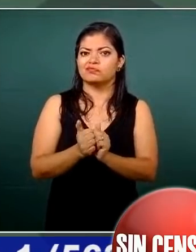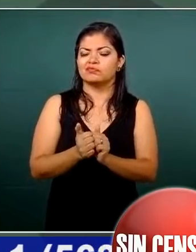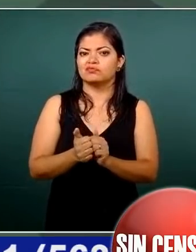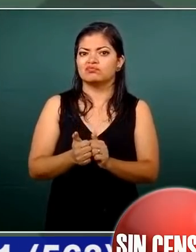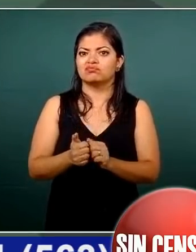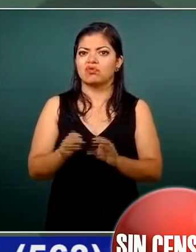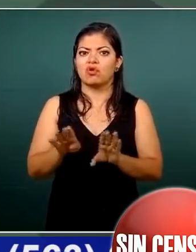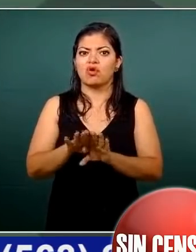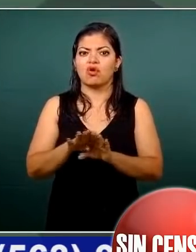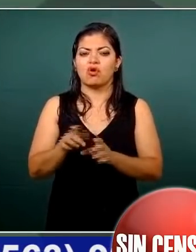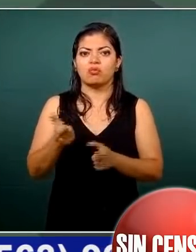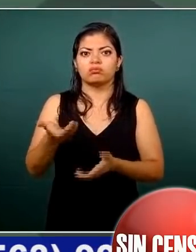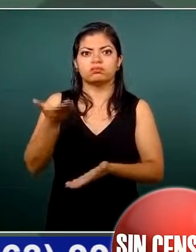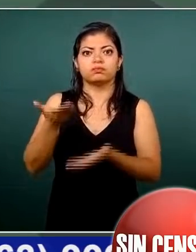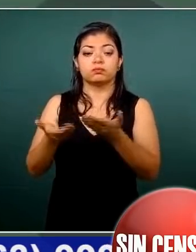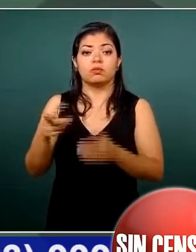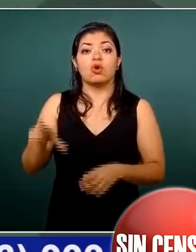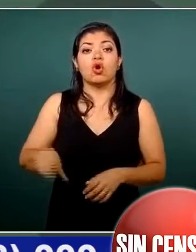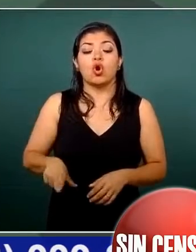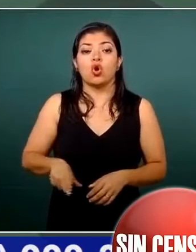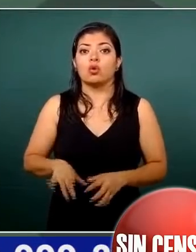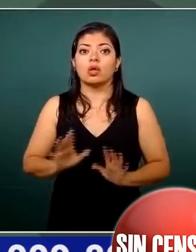estaba ensimismado.